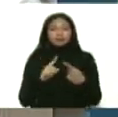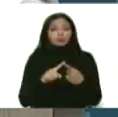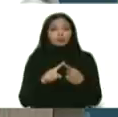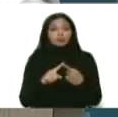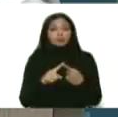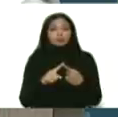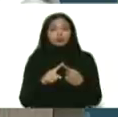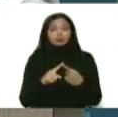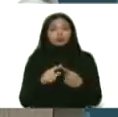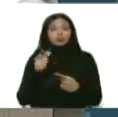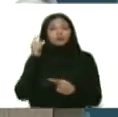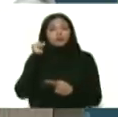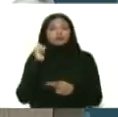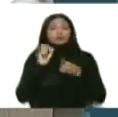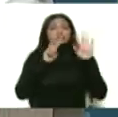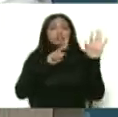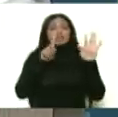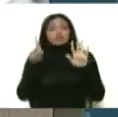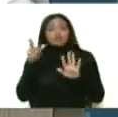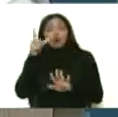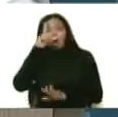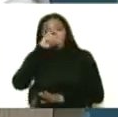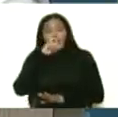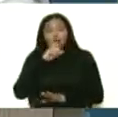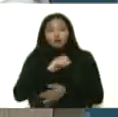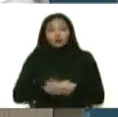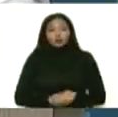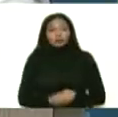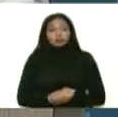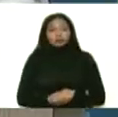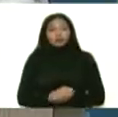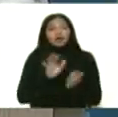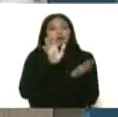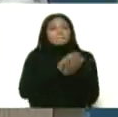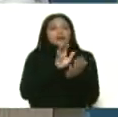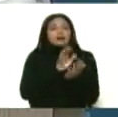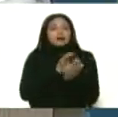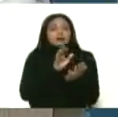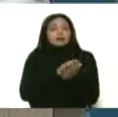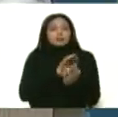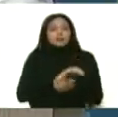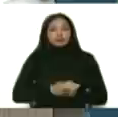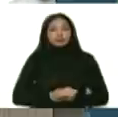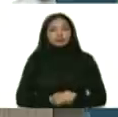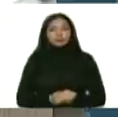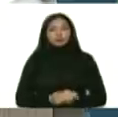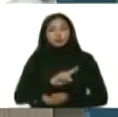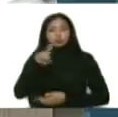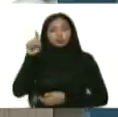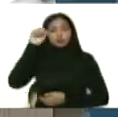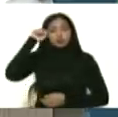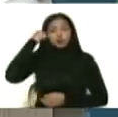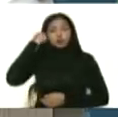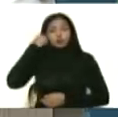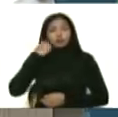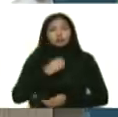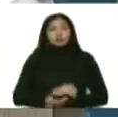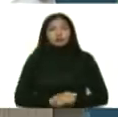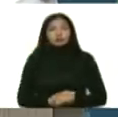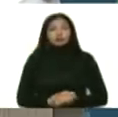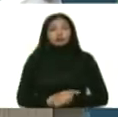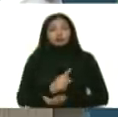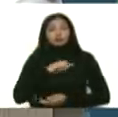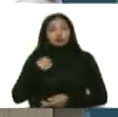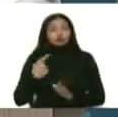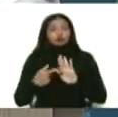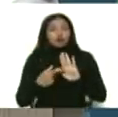una femenina de 72 años de edad, del estado Nueva Esparta, municipio Maneiro. Ustedes recuerdan que habíamos señalado